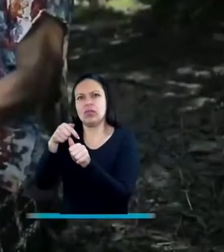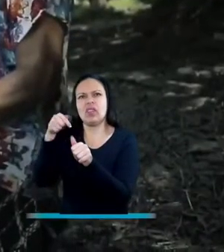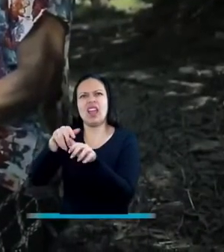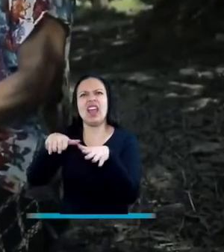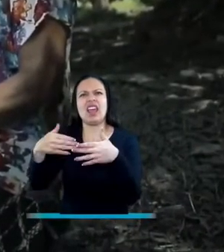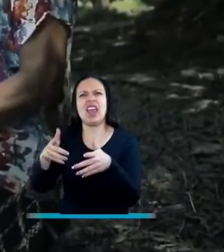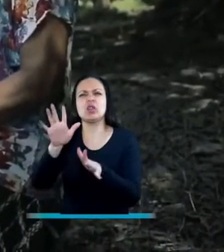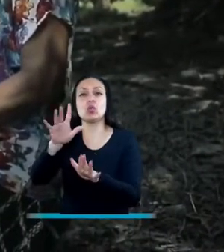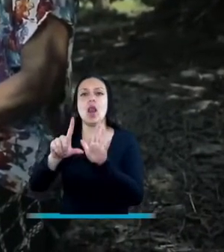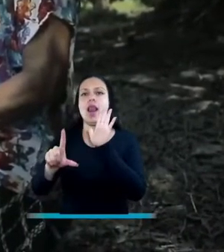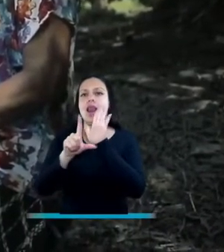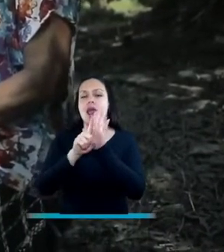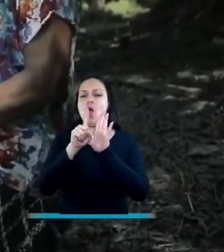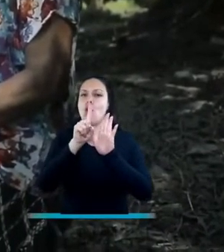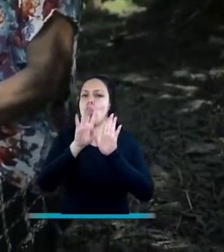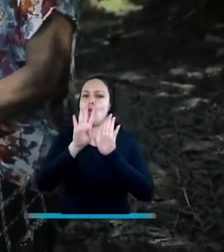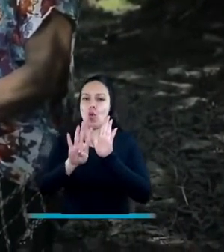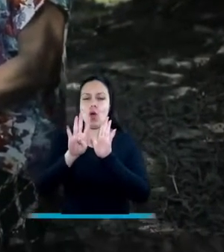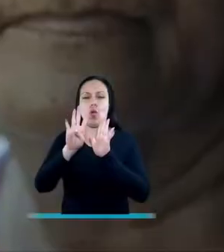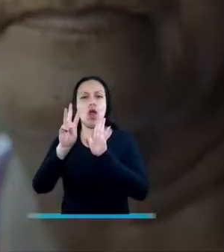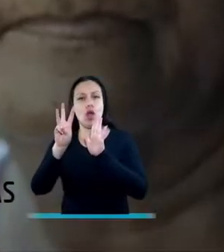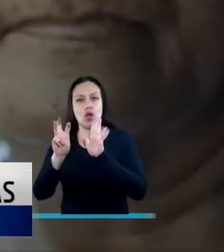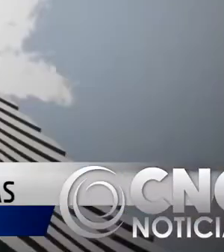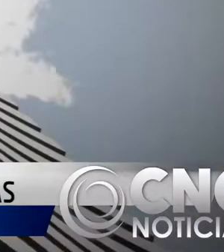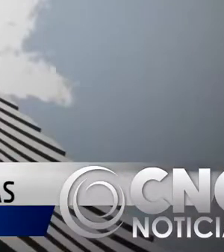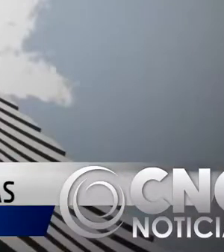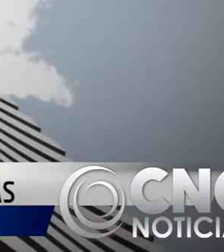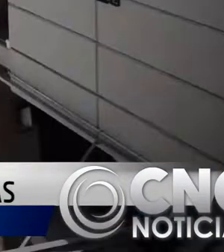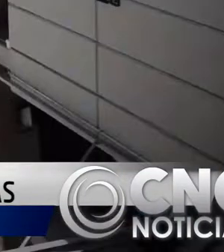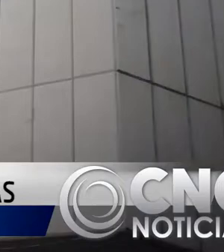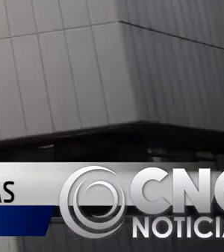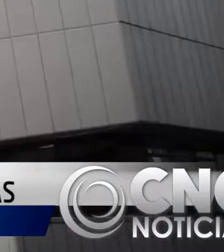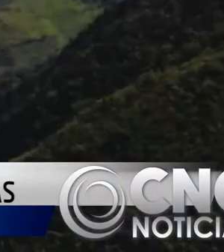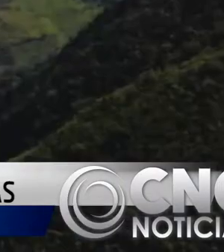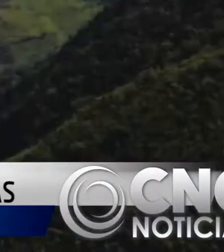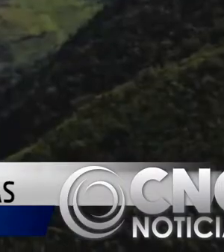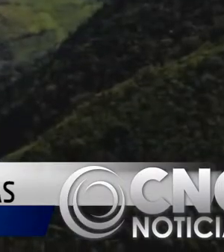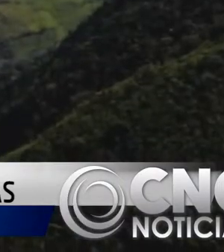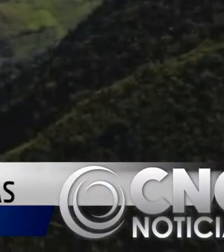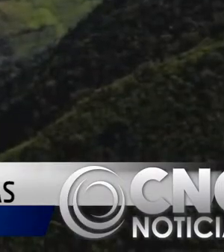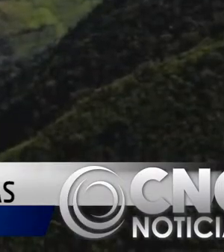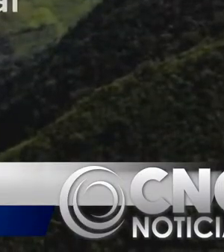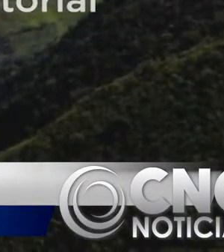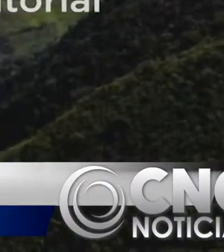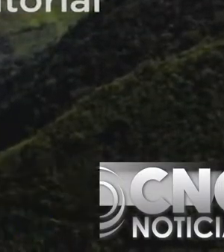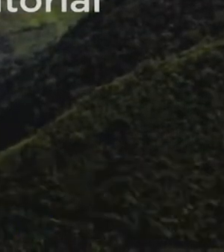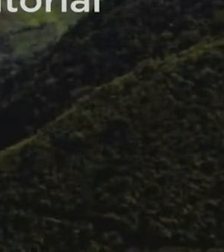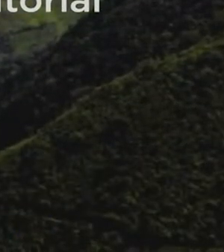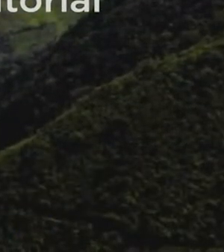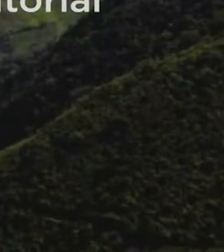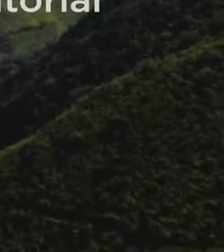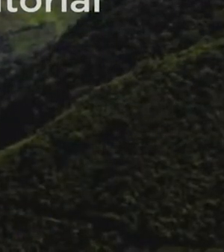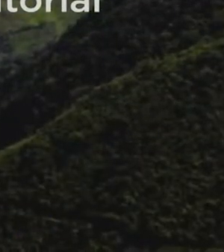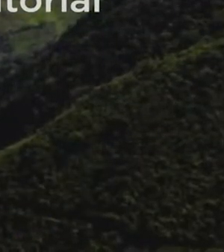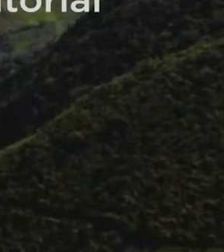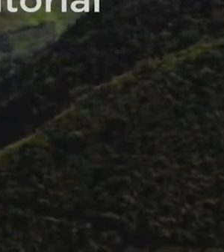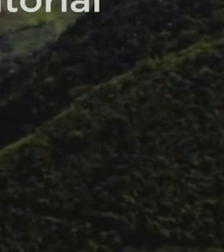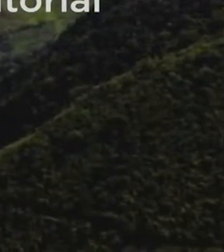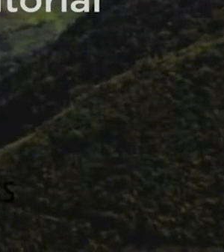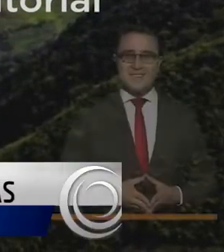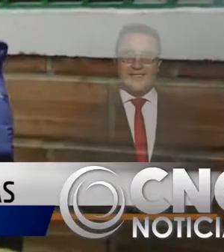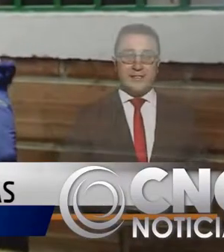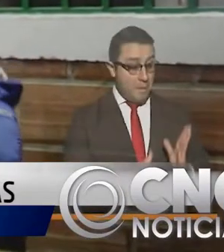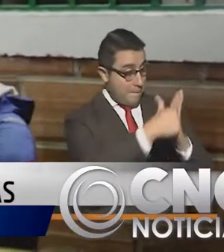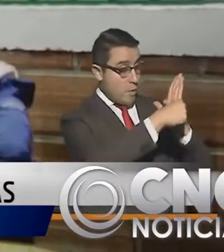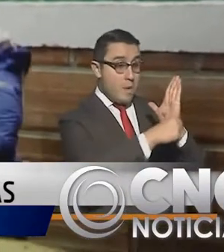y valle del cauca el grupo especial de seguimiento de la procuraduría priorizó el análisis de 27 proyectos de inversión